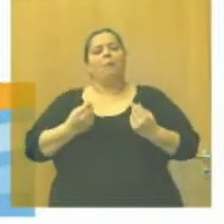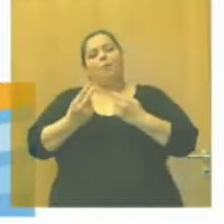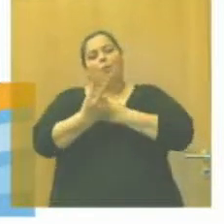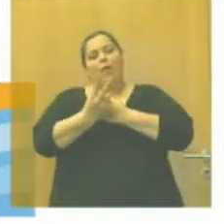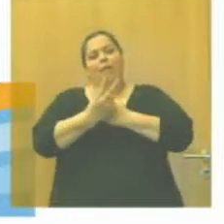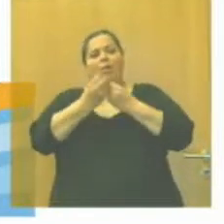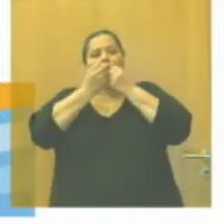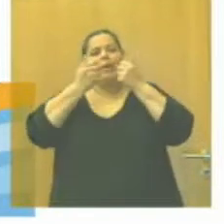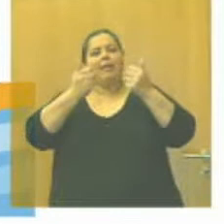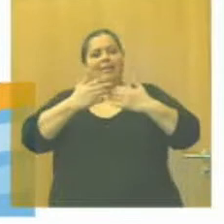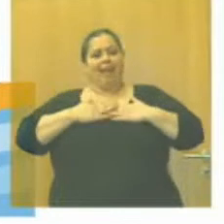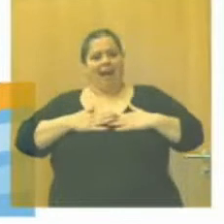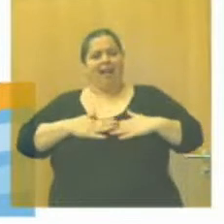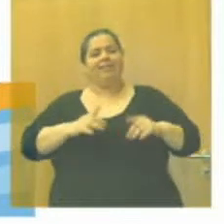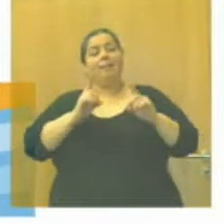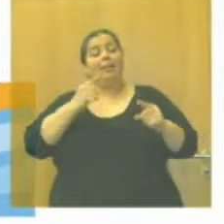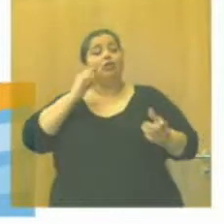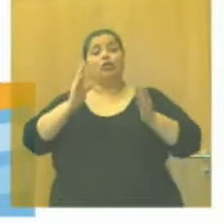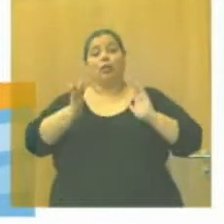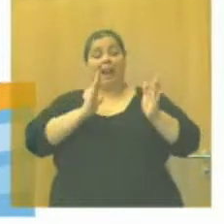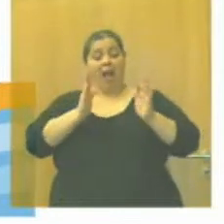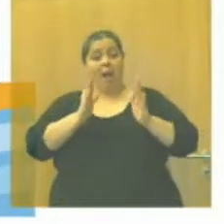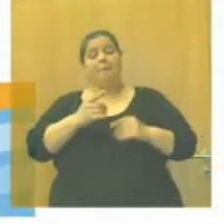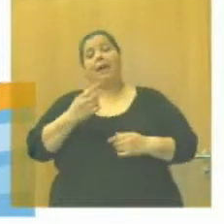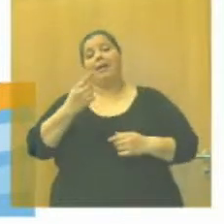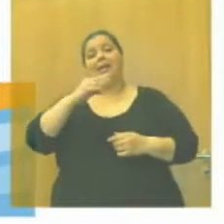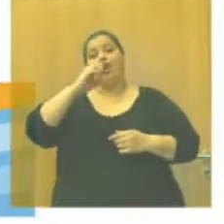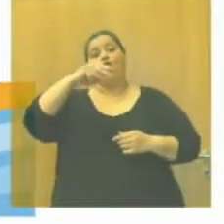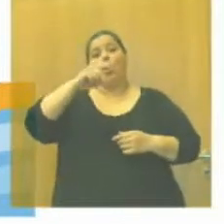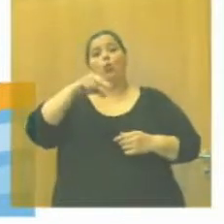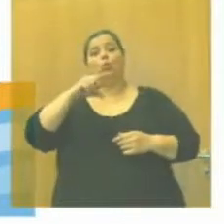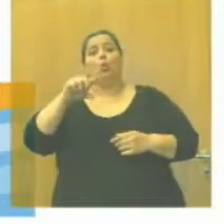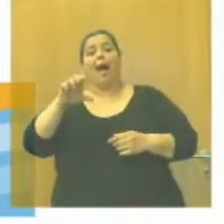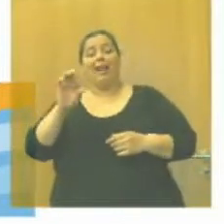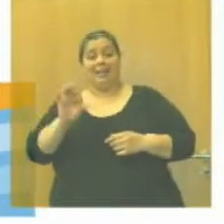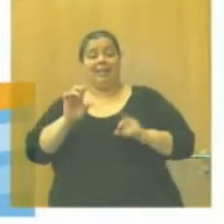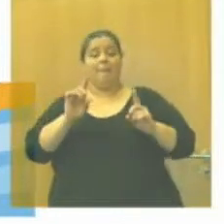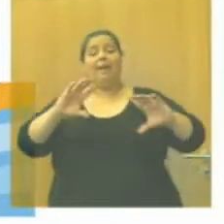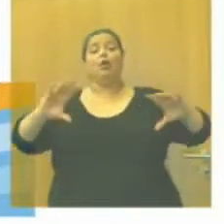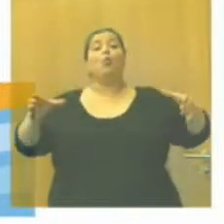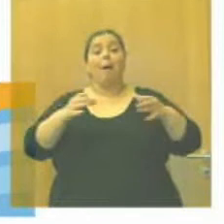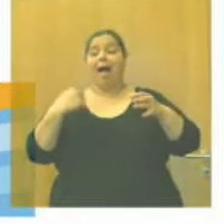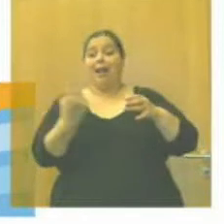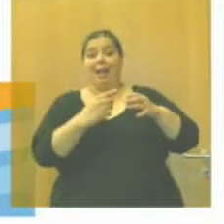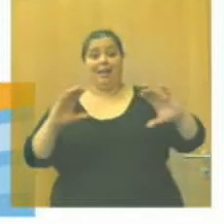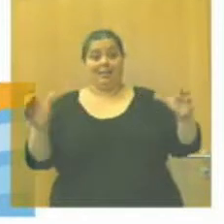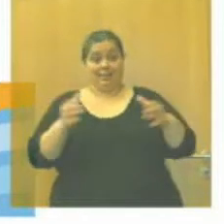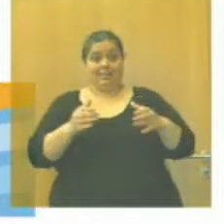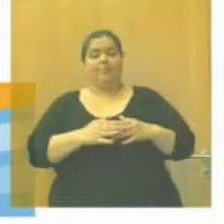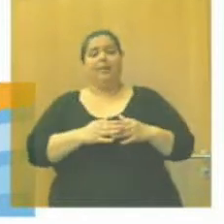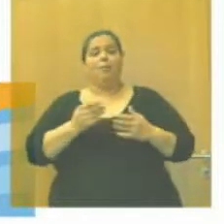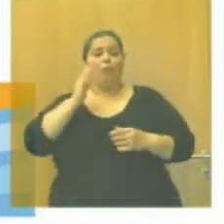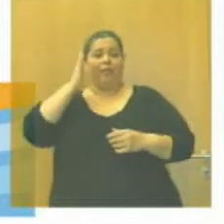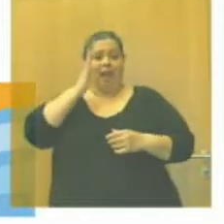Están basadas en terapias cognitivas puntuales y terapias cognitivas puntuales grupales.